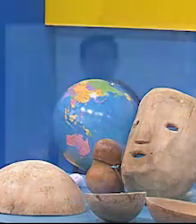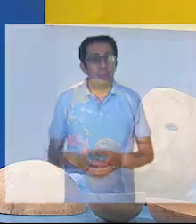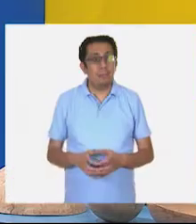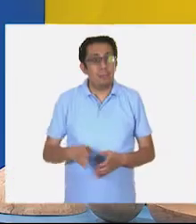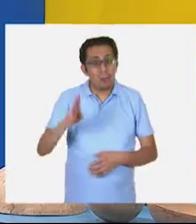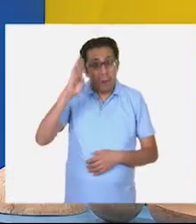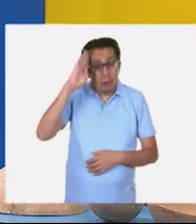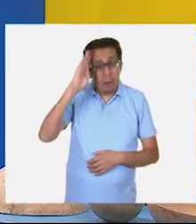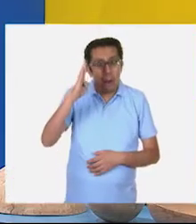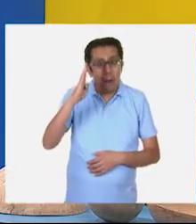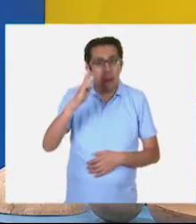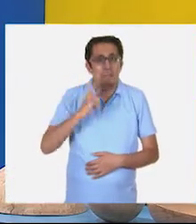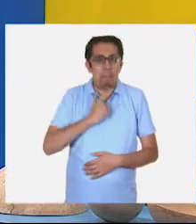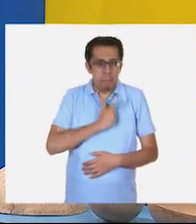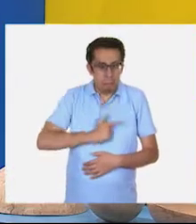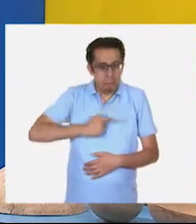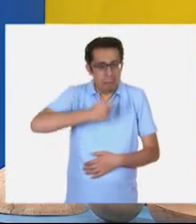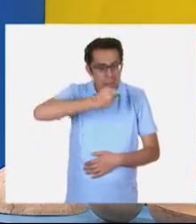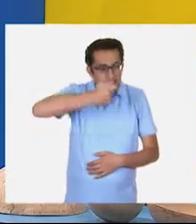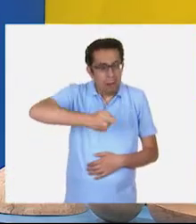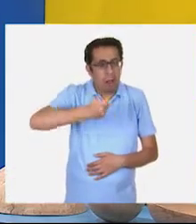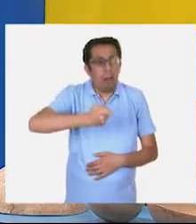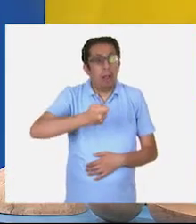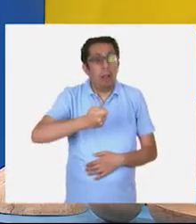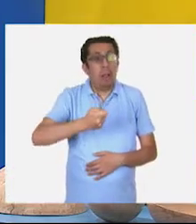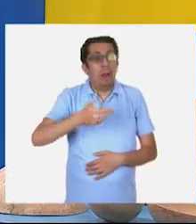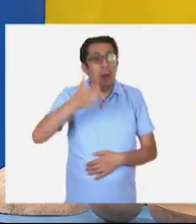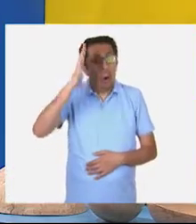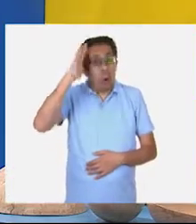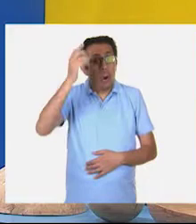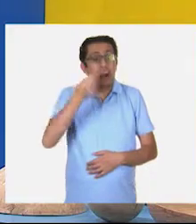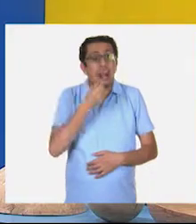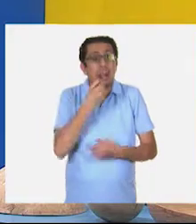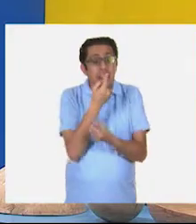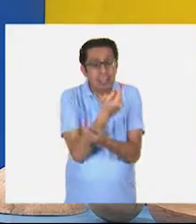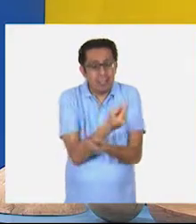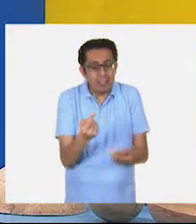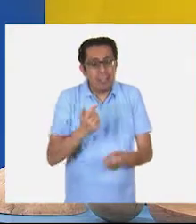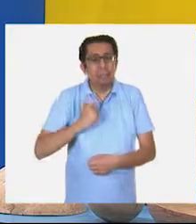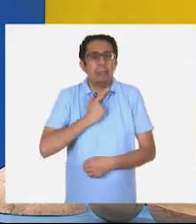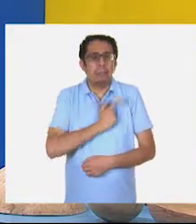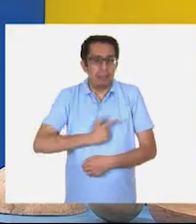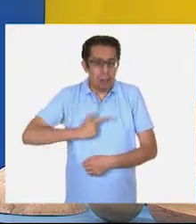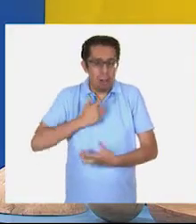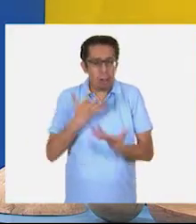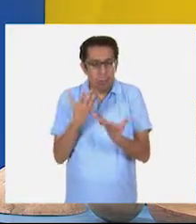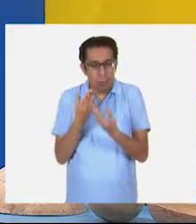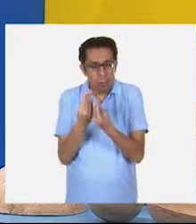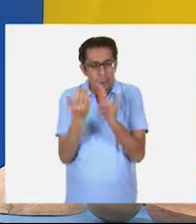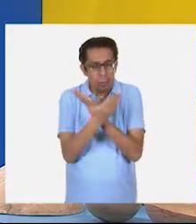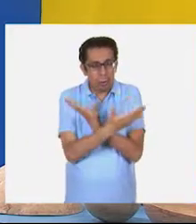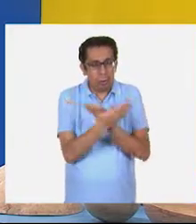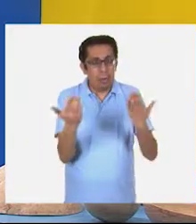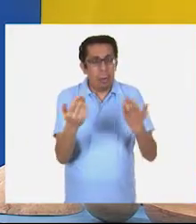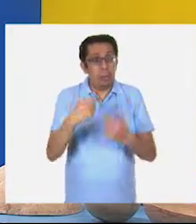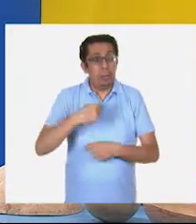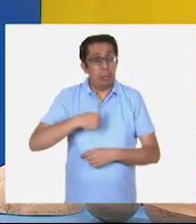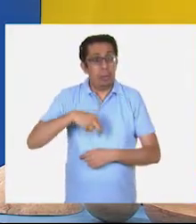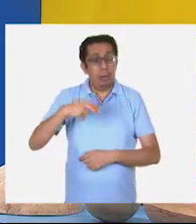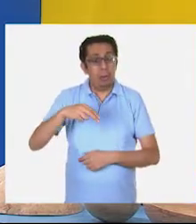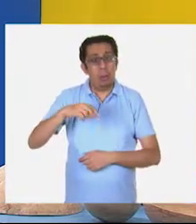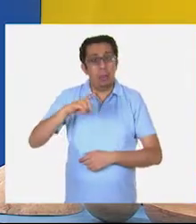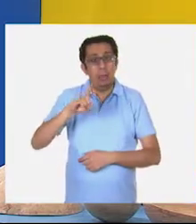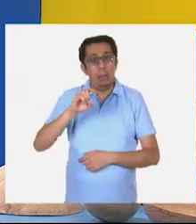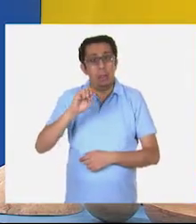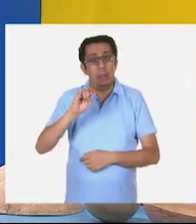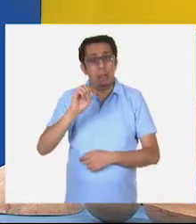Hola Joaquín, un gusto saludarte. Hola niños, niñas, me da mucho gusto estar aquí con ustedes. Mi nombre es